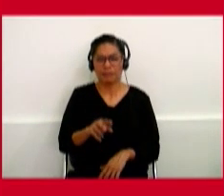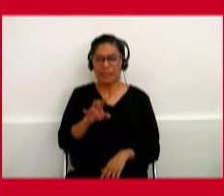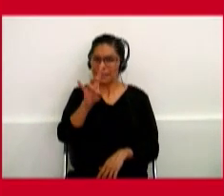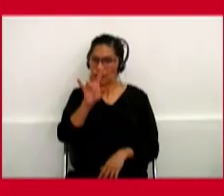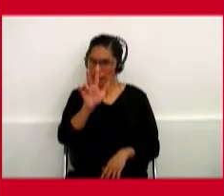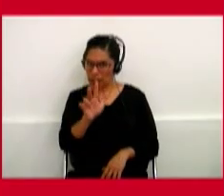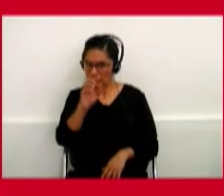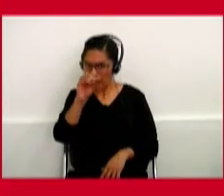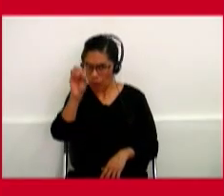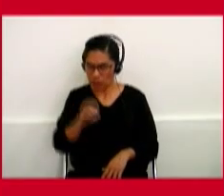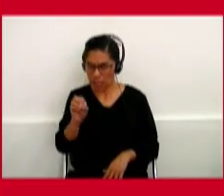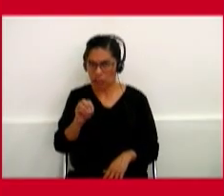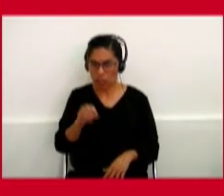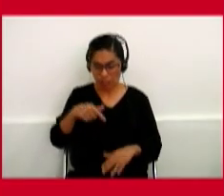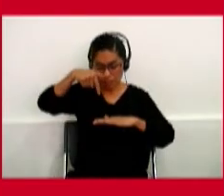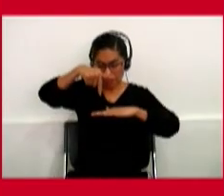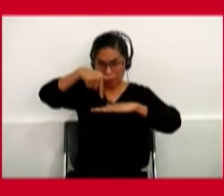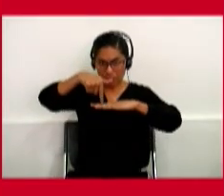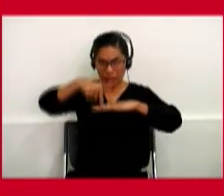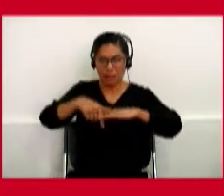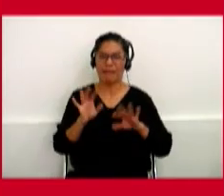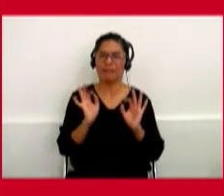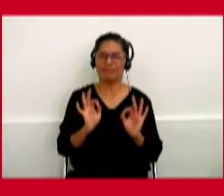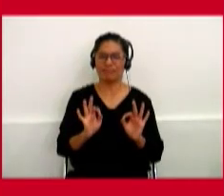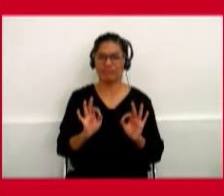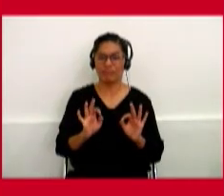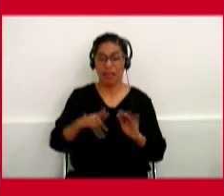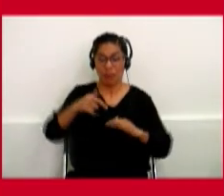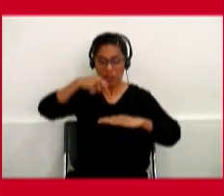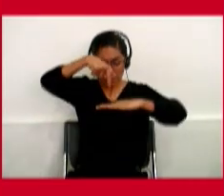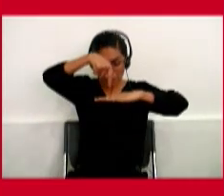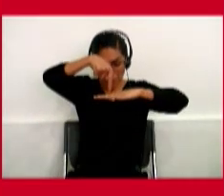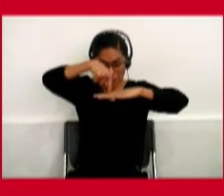del rango aceptable y nos dio una eficiencia de 7,70 metros.